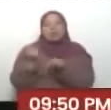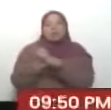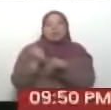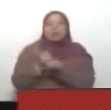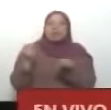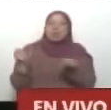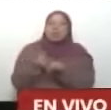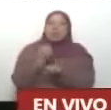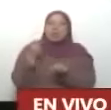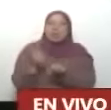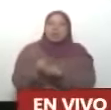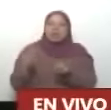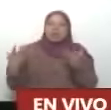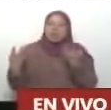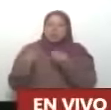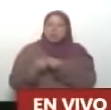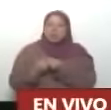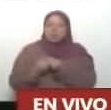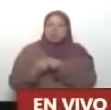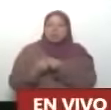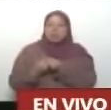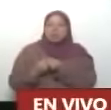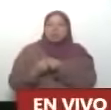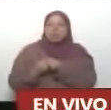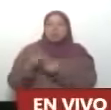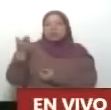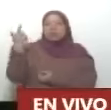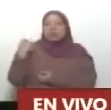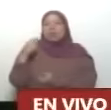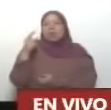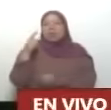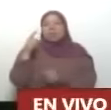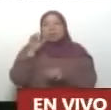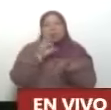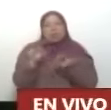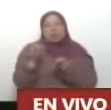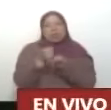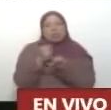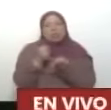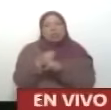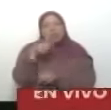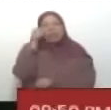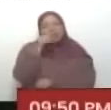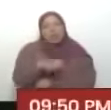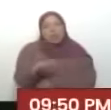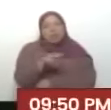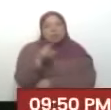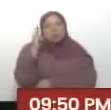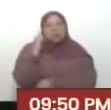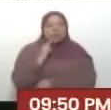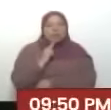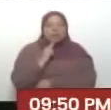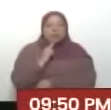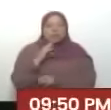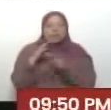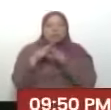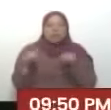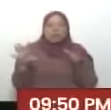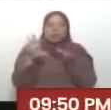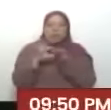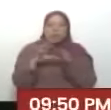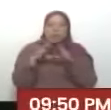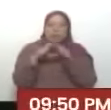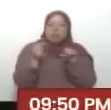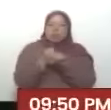es un trabajo colectivo. Como lo vieron ustedes ayer en la tarima de la victoria, en la Plaza Bolívar, ahí todos unidos,